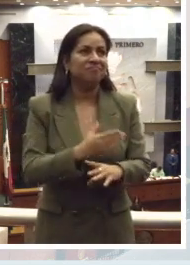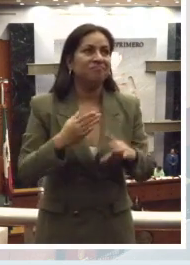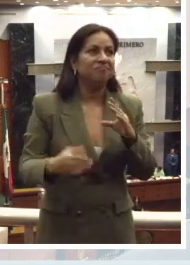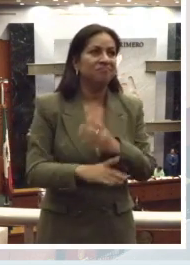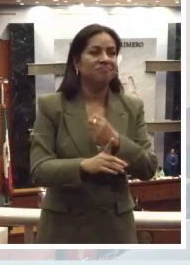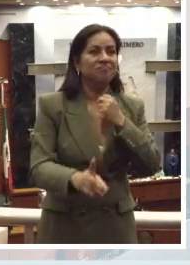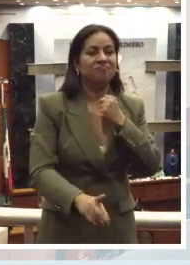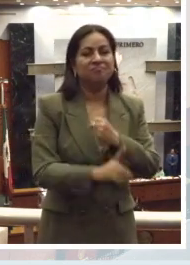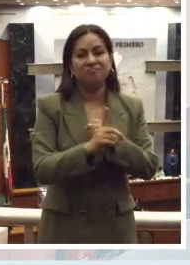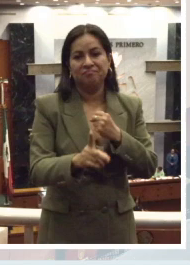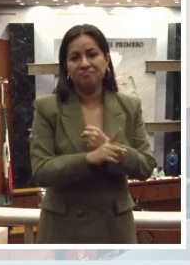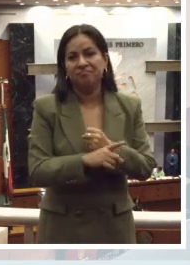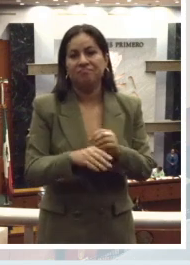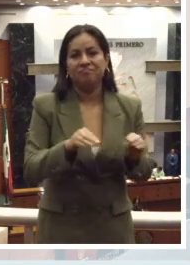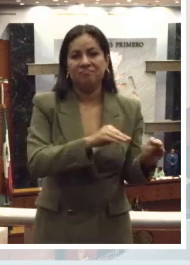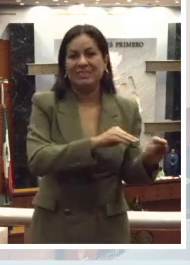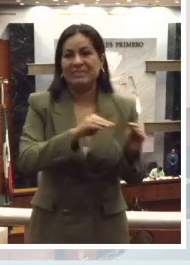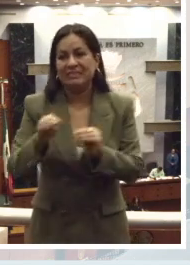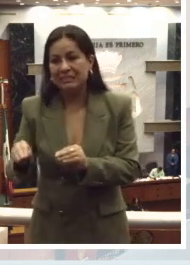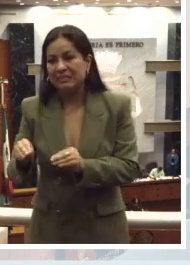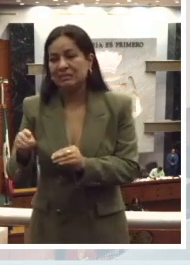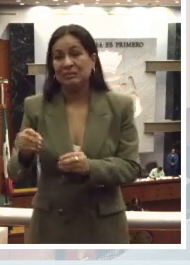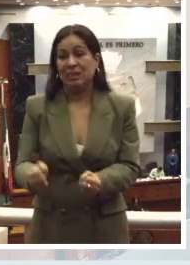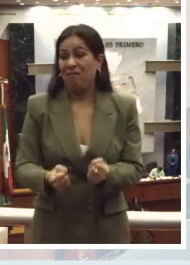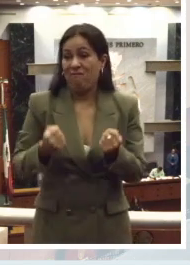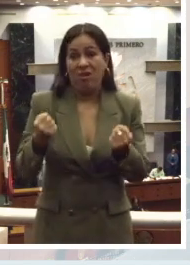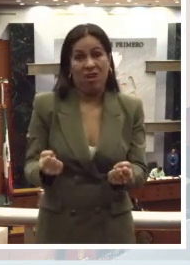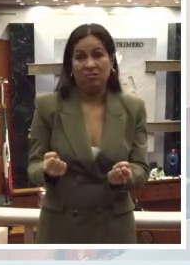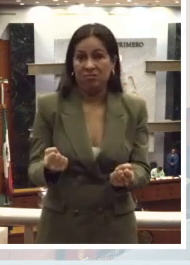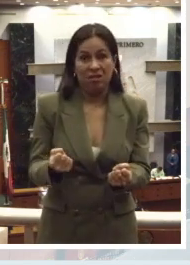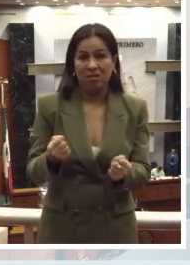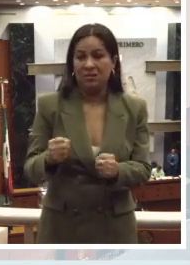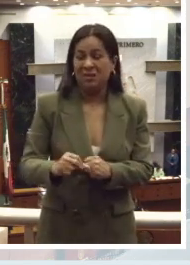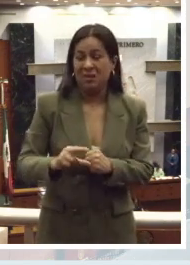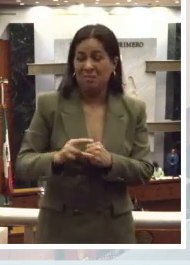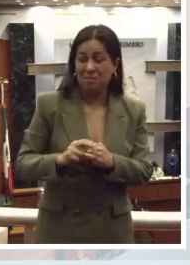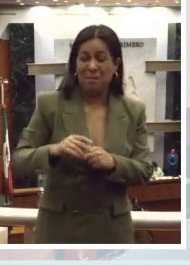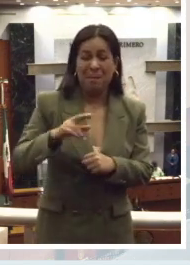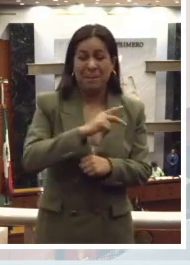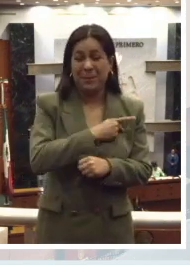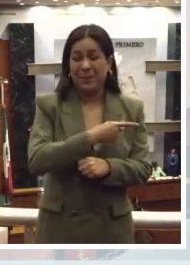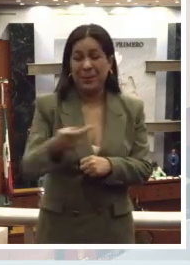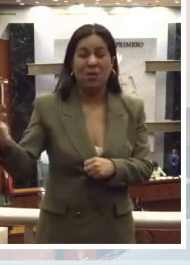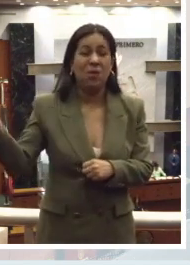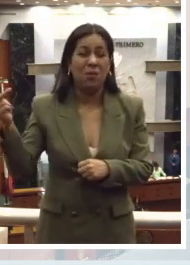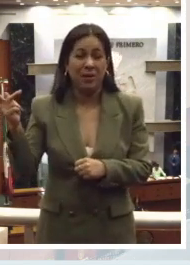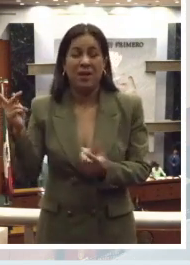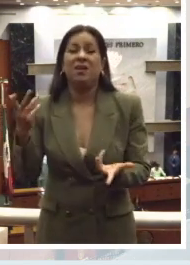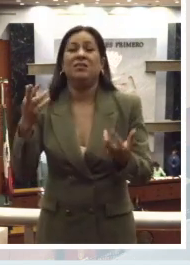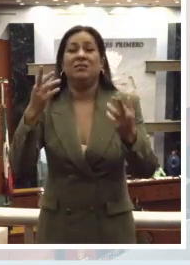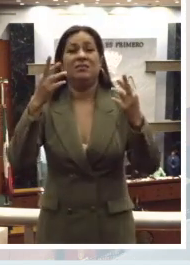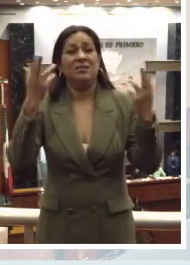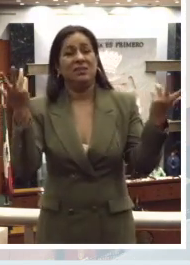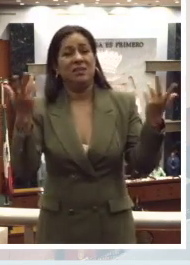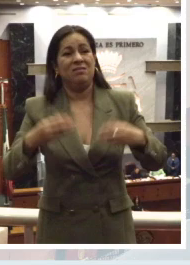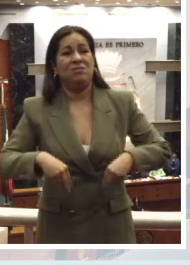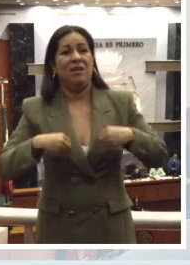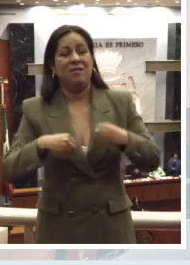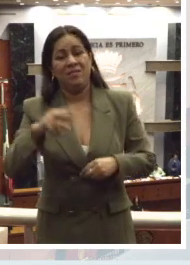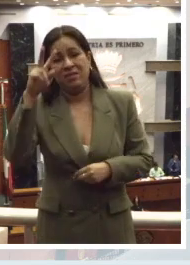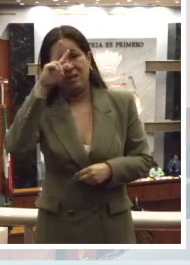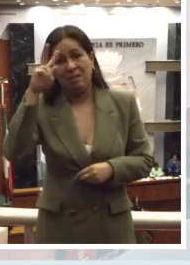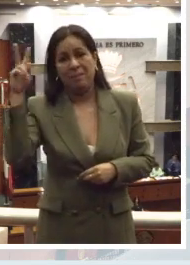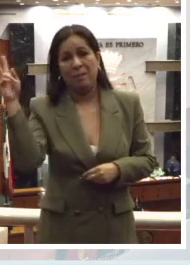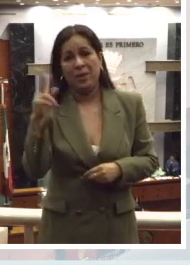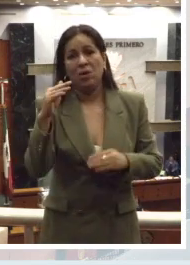adversos: desplazamiento forzado, aumento de la pobreza urbana, deterioro de las condiciones de vida y